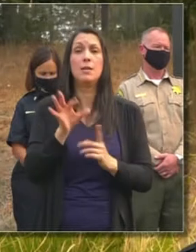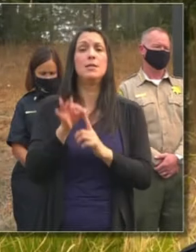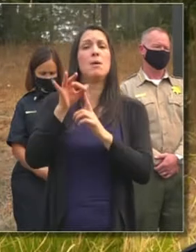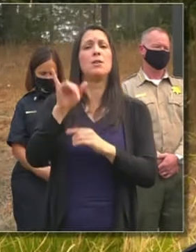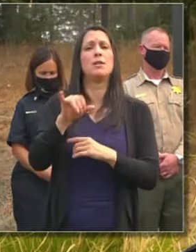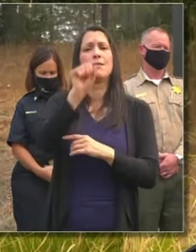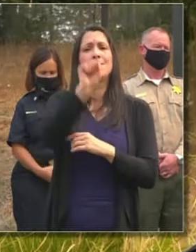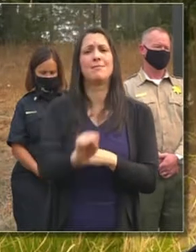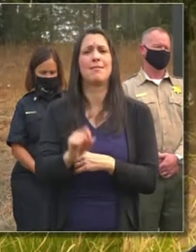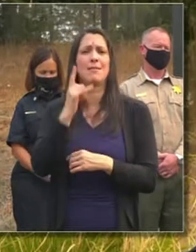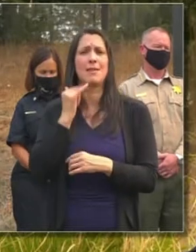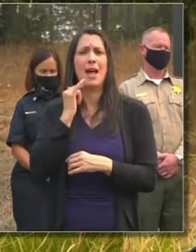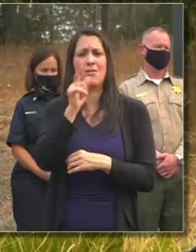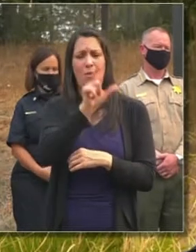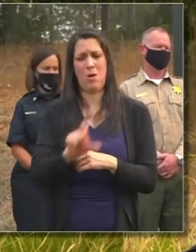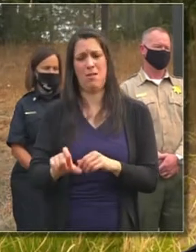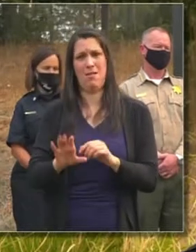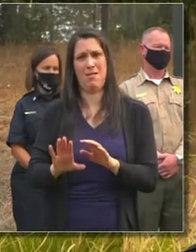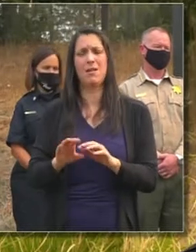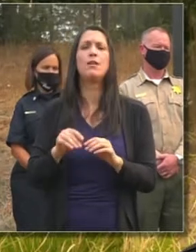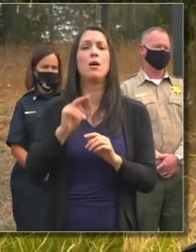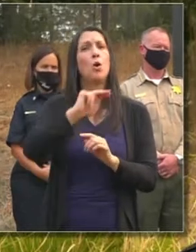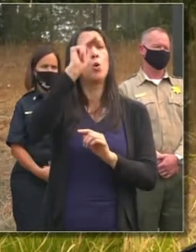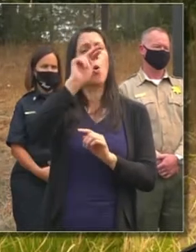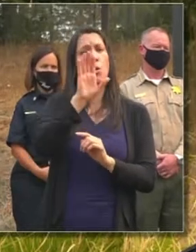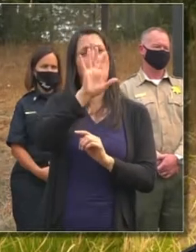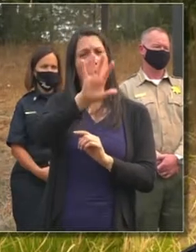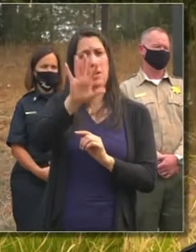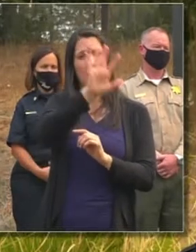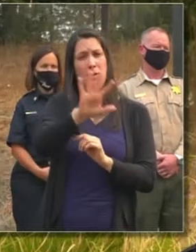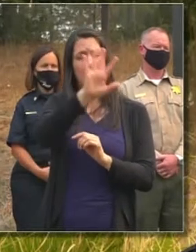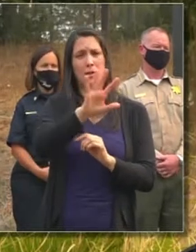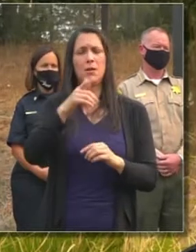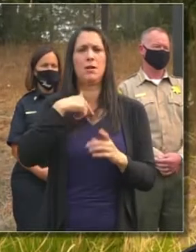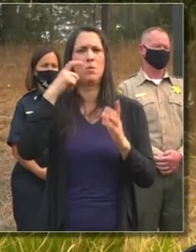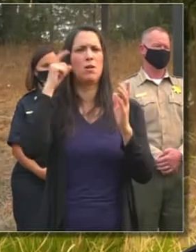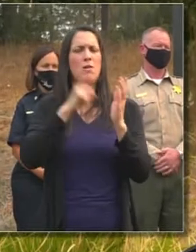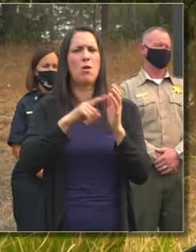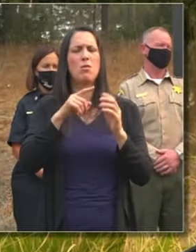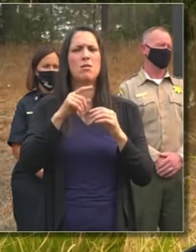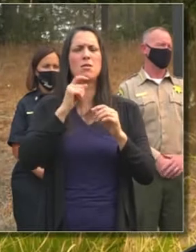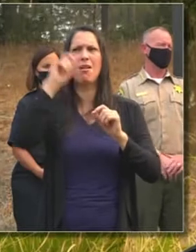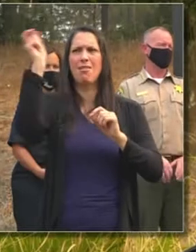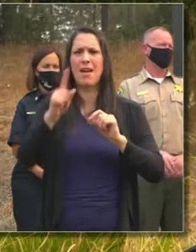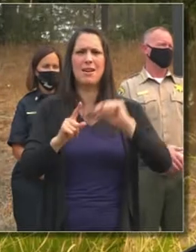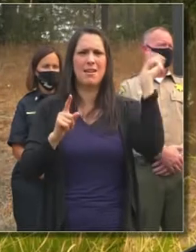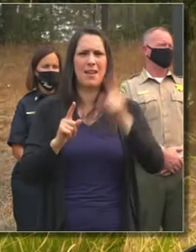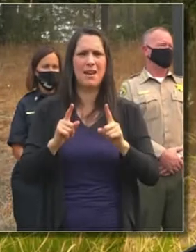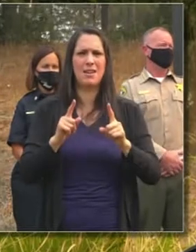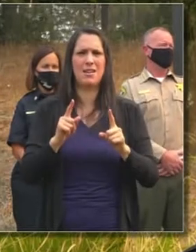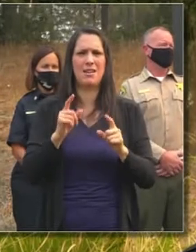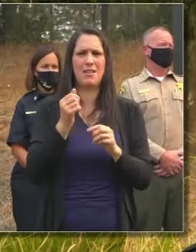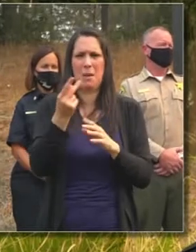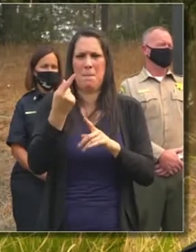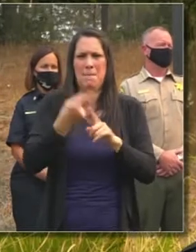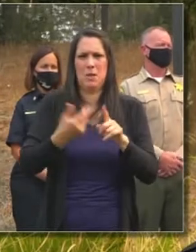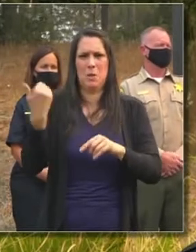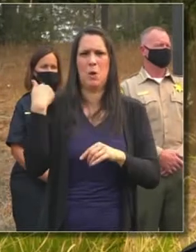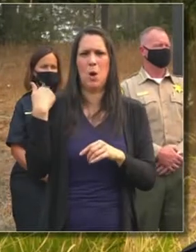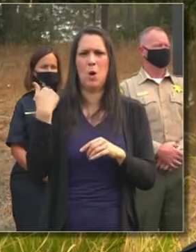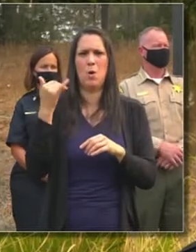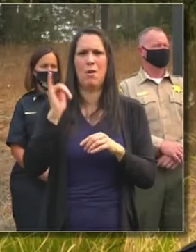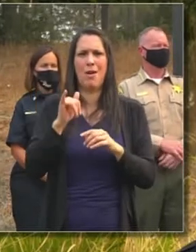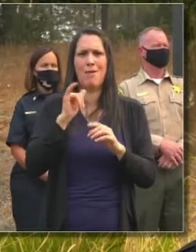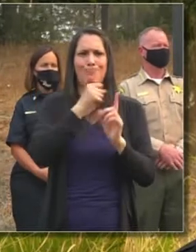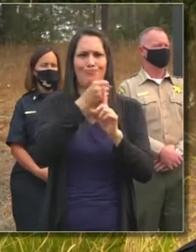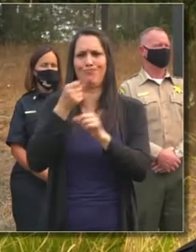particularmente en el sur de california obviamente aquí en el norte de california hemos visto la actividad de relámpagos muy fuerte en los últimos dos